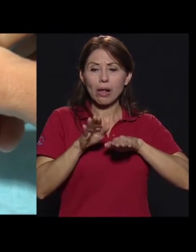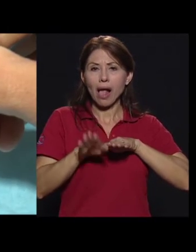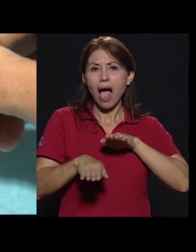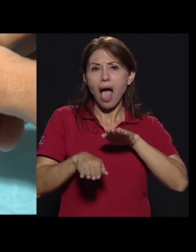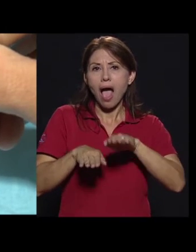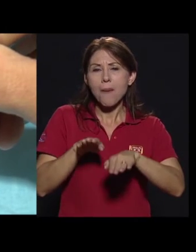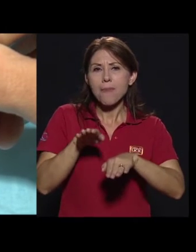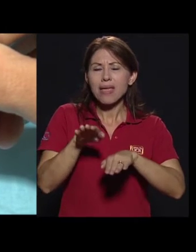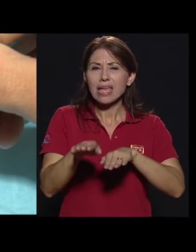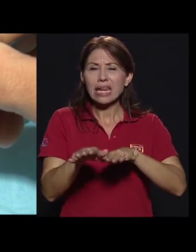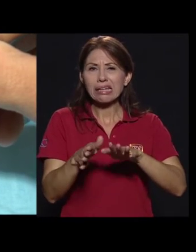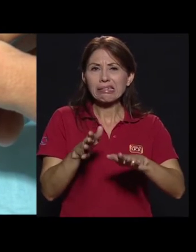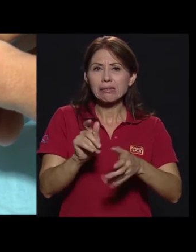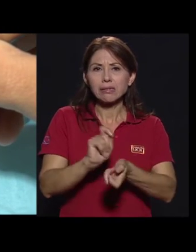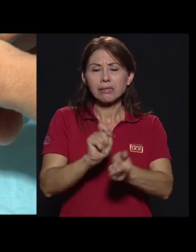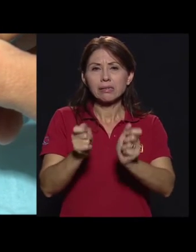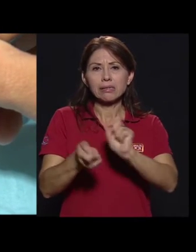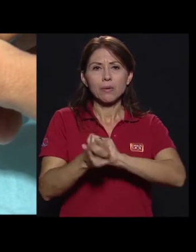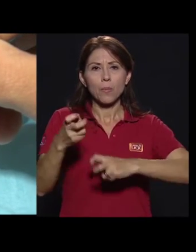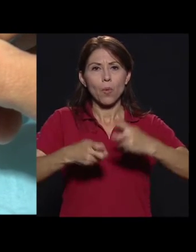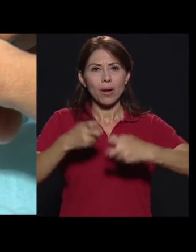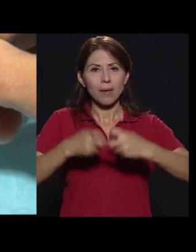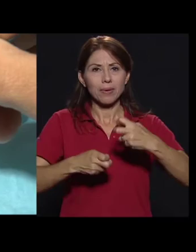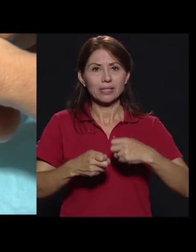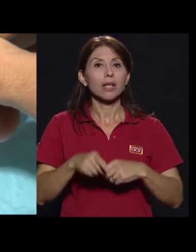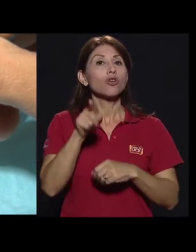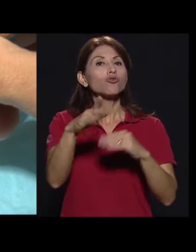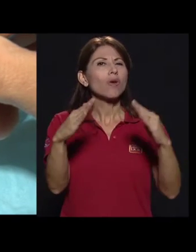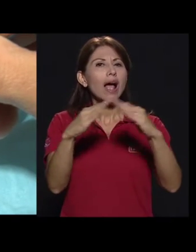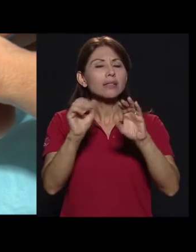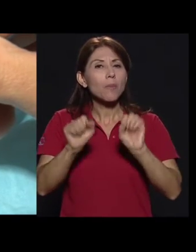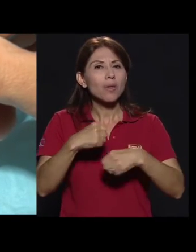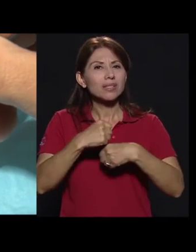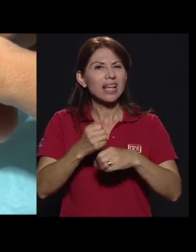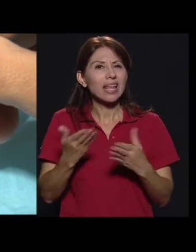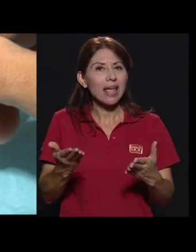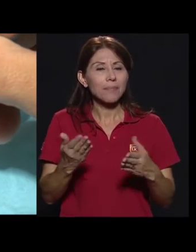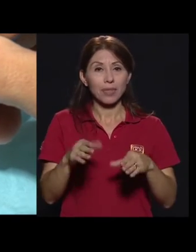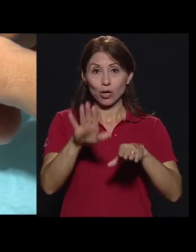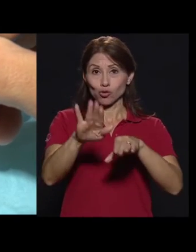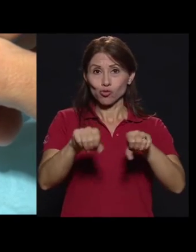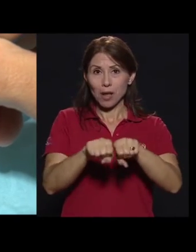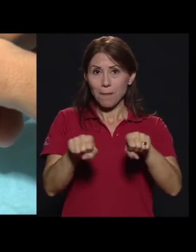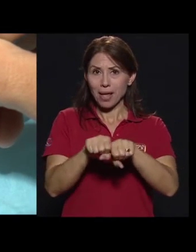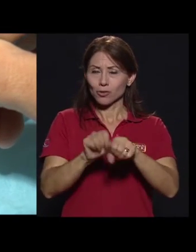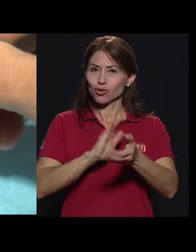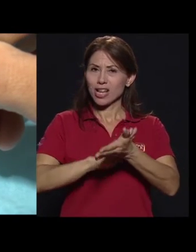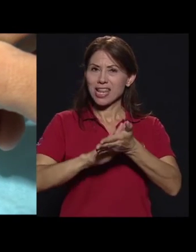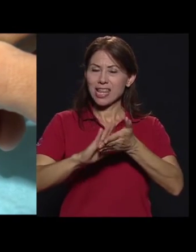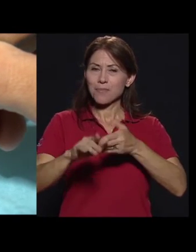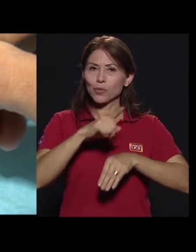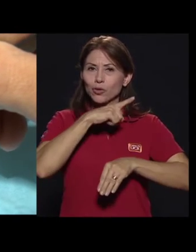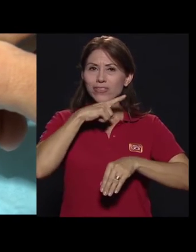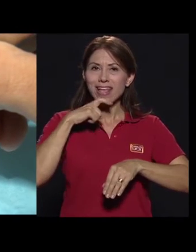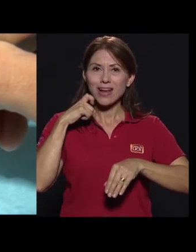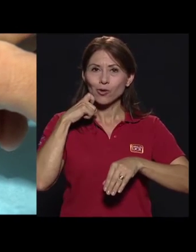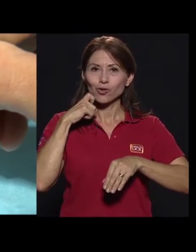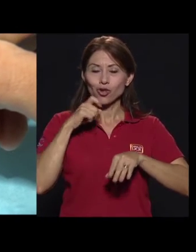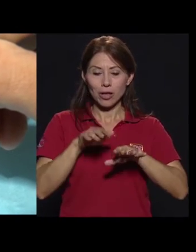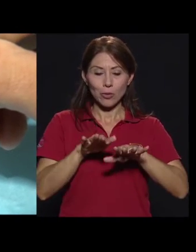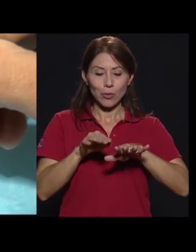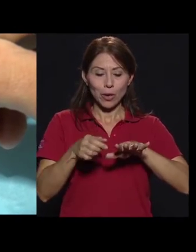alteraciones en la marcha. Algunas prácticas que puede realizar desde su hogar son, mantener sus zapatos limpios y secos,